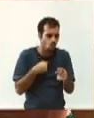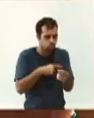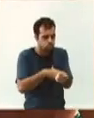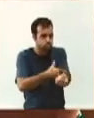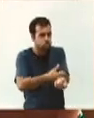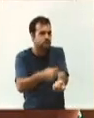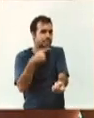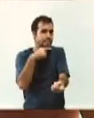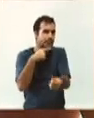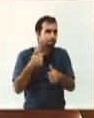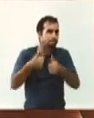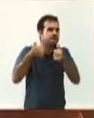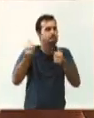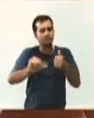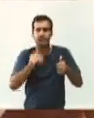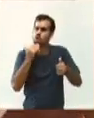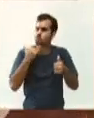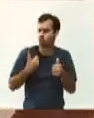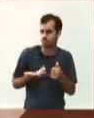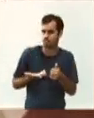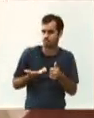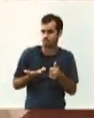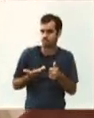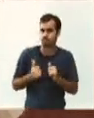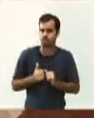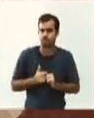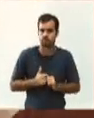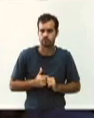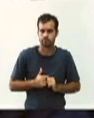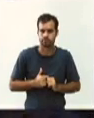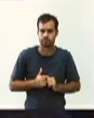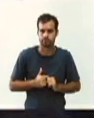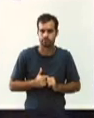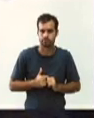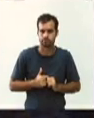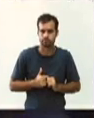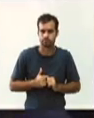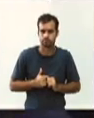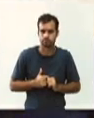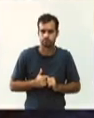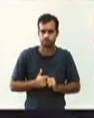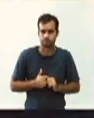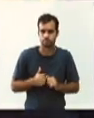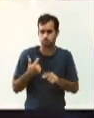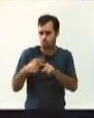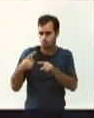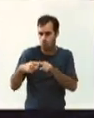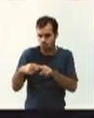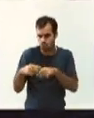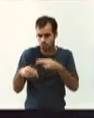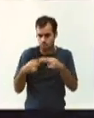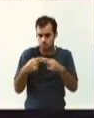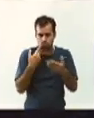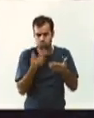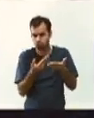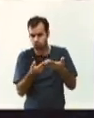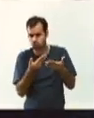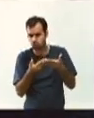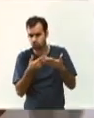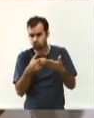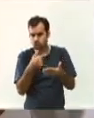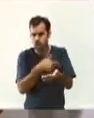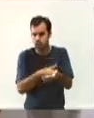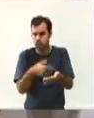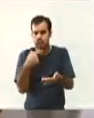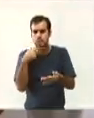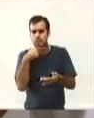Y también se realiza la plasmaféresis, que es en este local con estas máquinas que en estos momentos